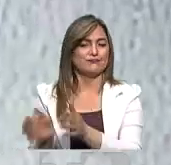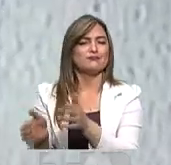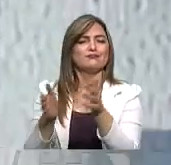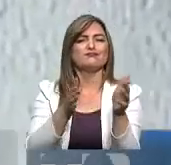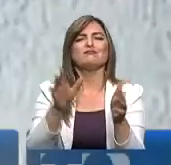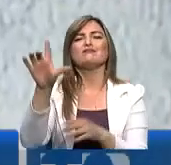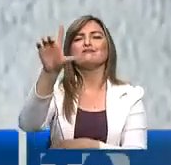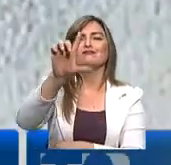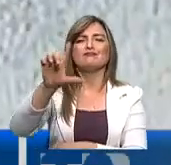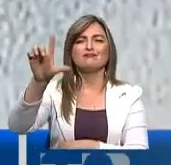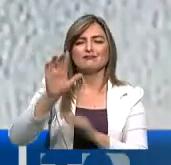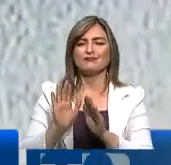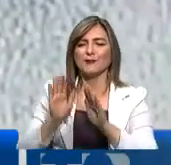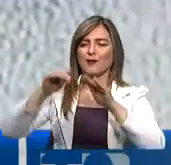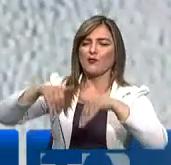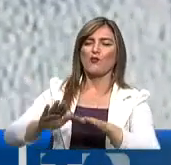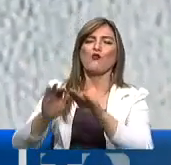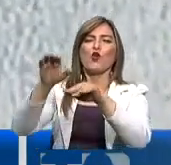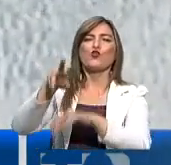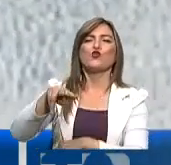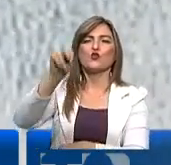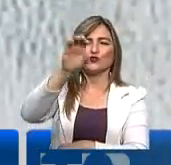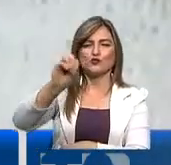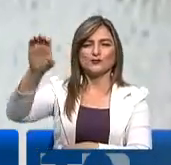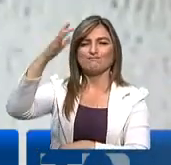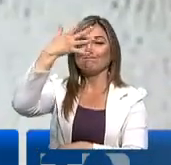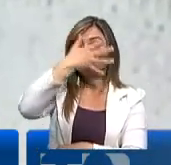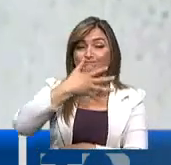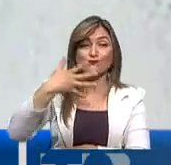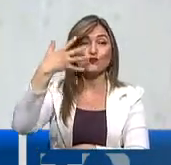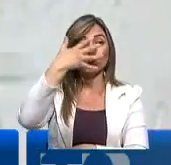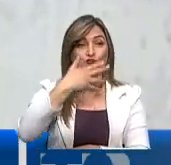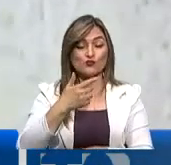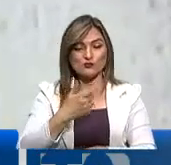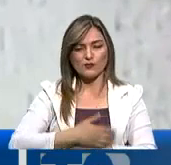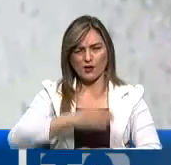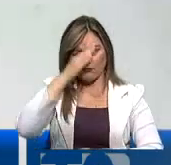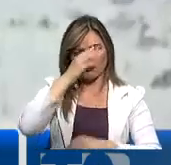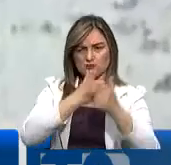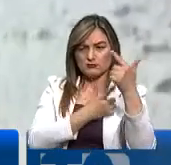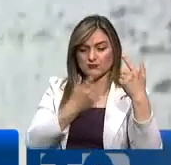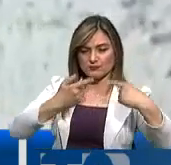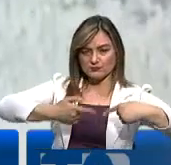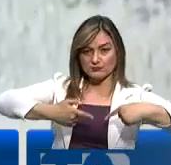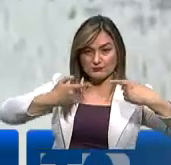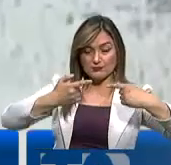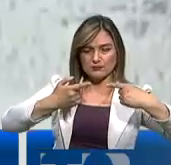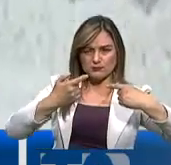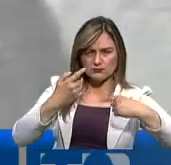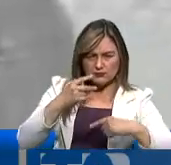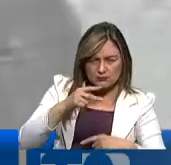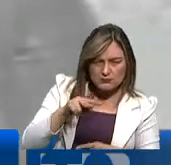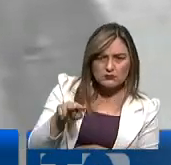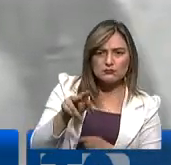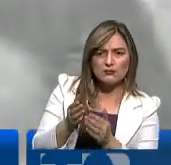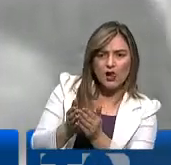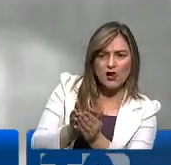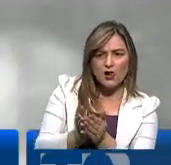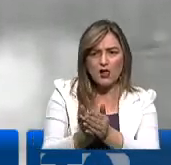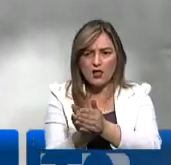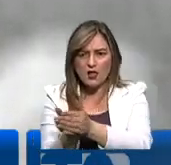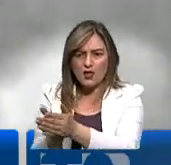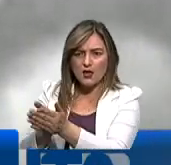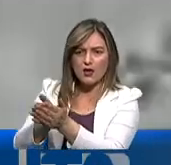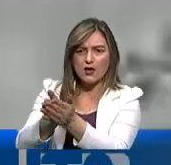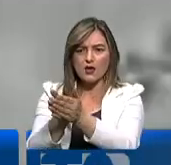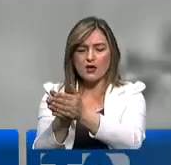Ocurrió el lunes en el mar al noroeste de Esmeraldas. Guardacostas y aviación naval visualizaron a una embarcación sospechosa, cuyos tripulantes,